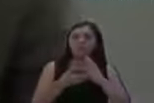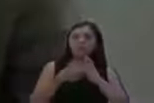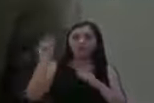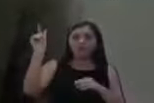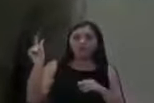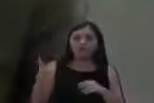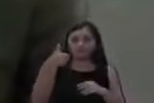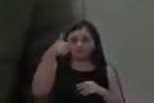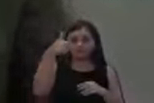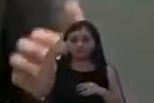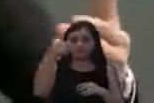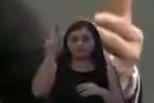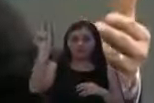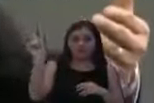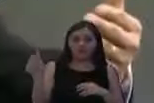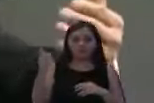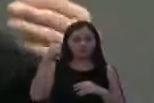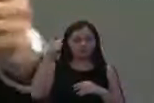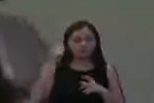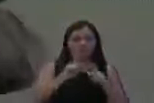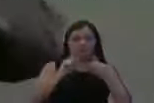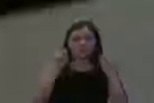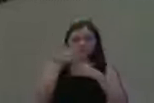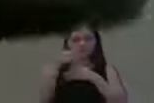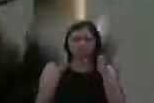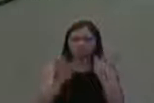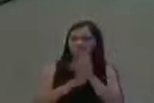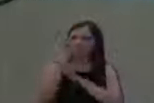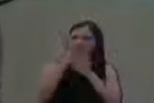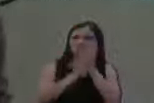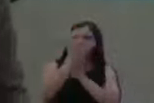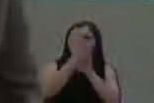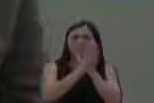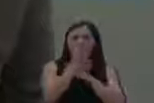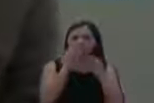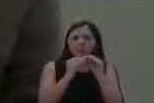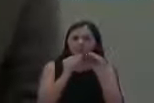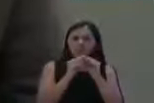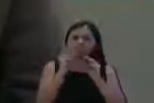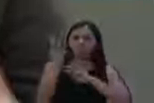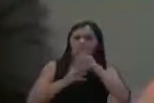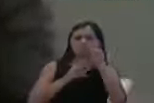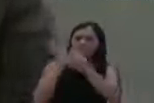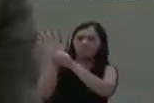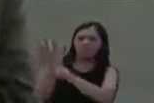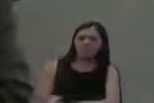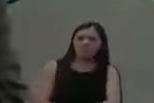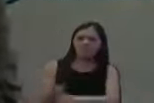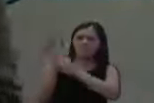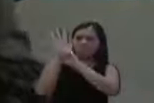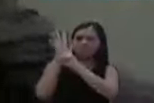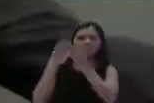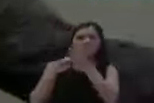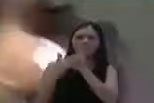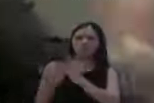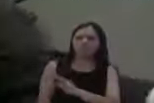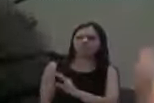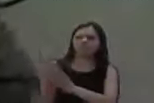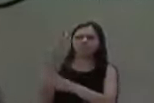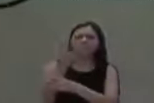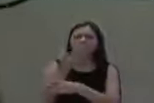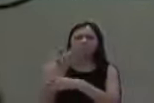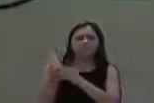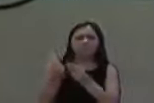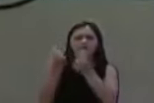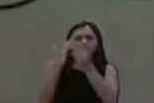muy exitoso como esas pequeñas empresas enfrentaron la globalización en base a calidad etcétera hemos tenido muchas